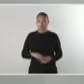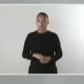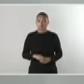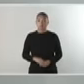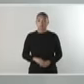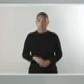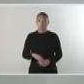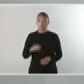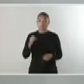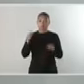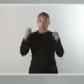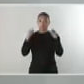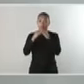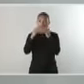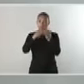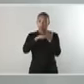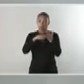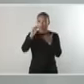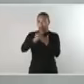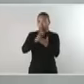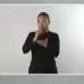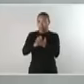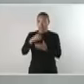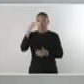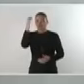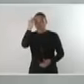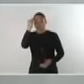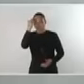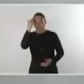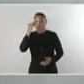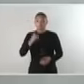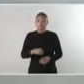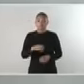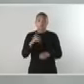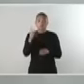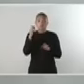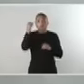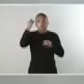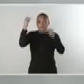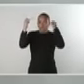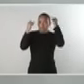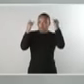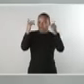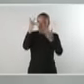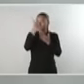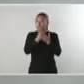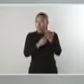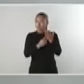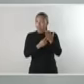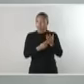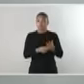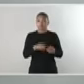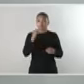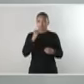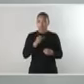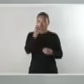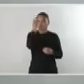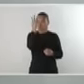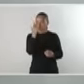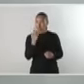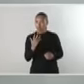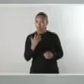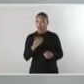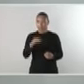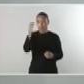electoral de Tamaulipas están conociendo la propuesta están conociendo el perfil